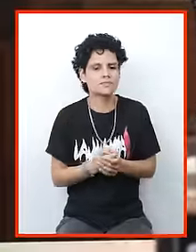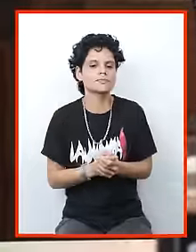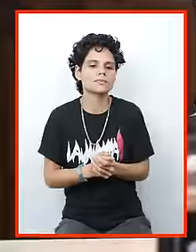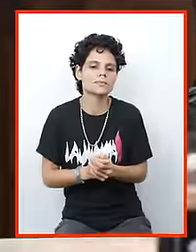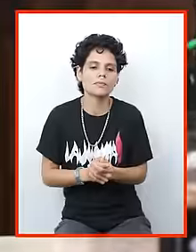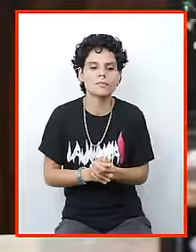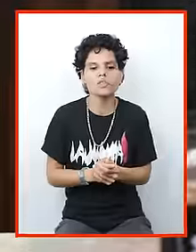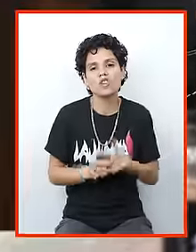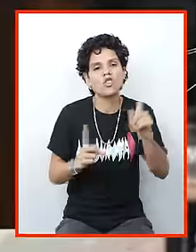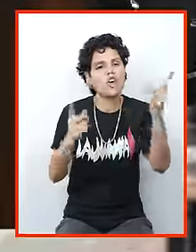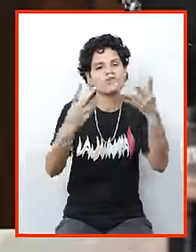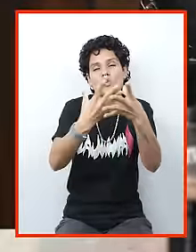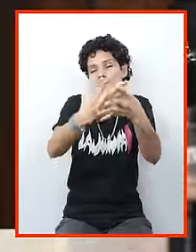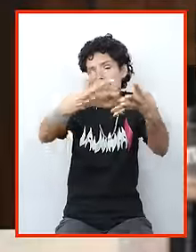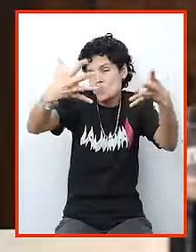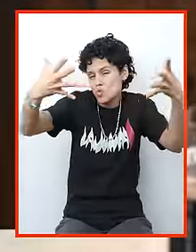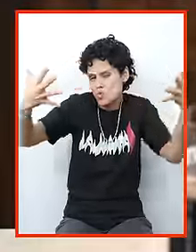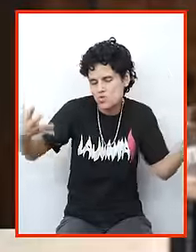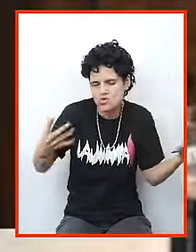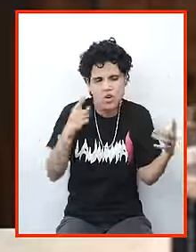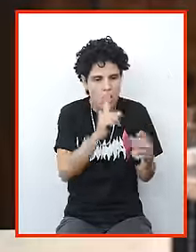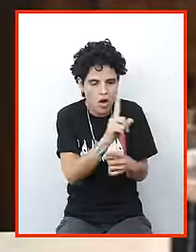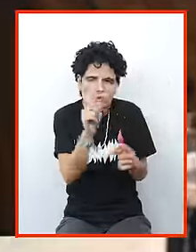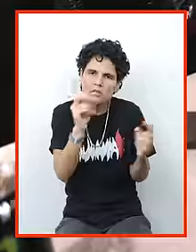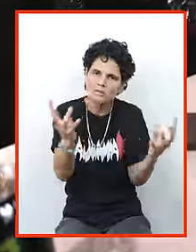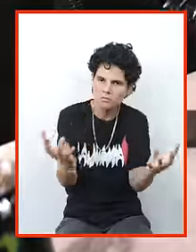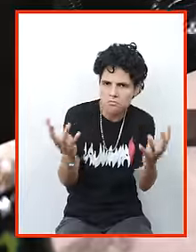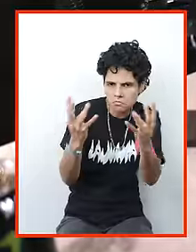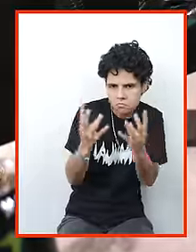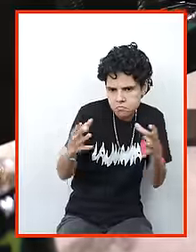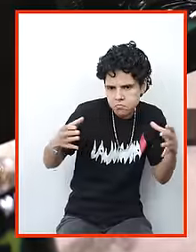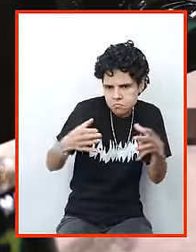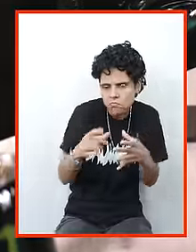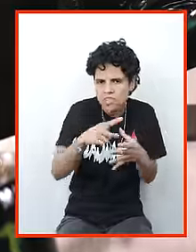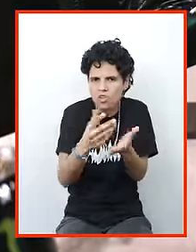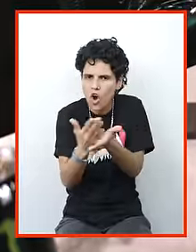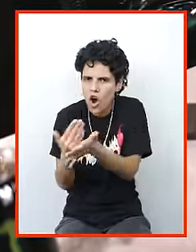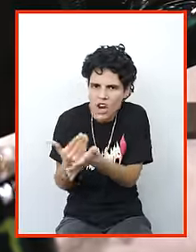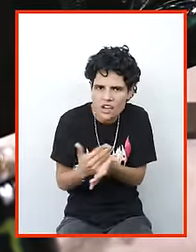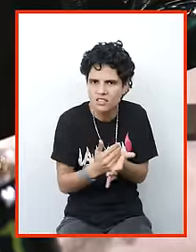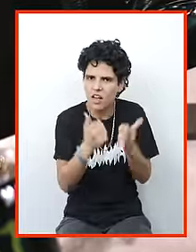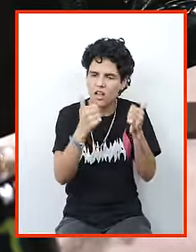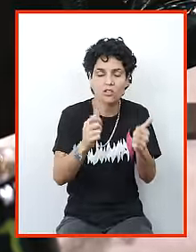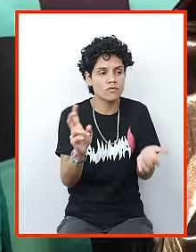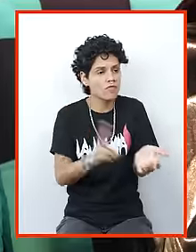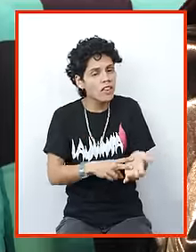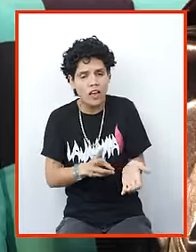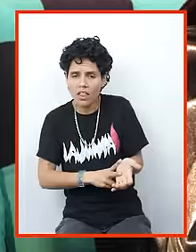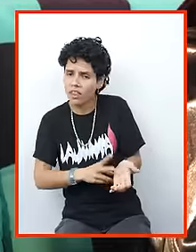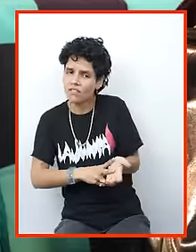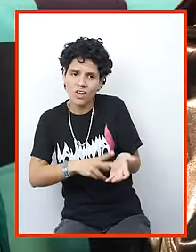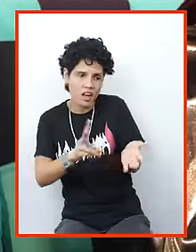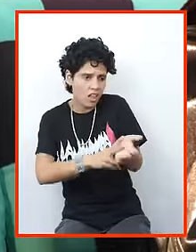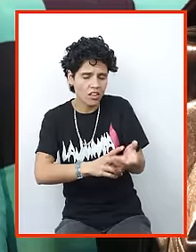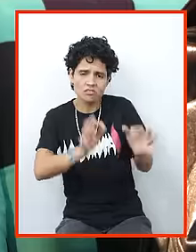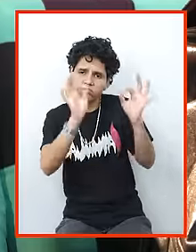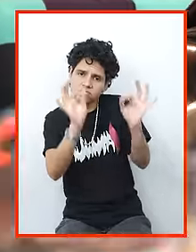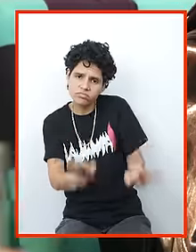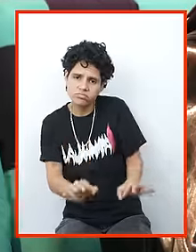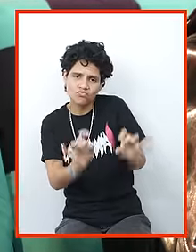tú dices, a lo mejor no son millones, pero sí son fuertes, son organizados. Sí, son de verdad, son reales,